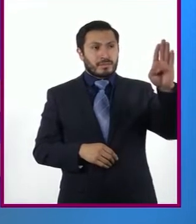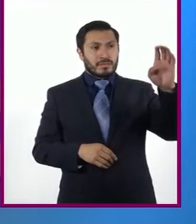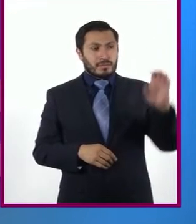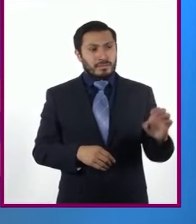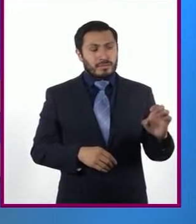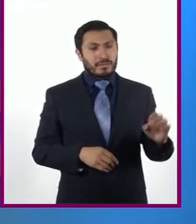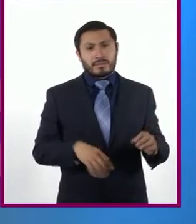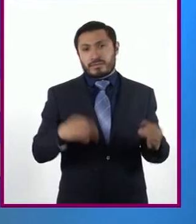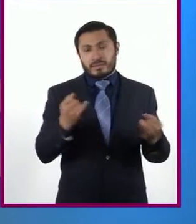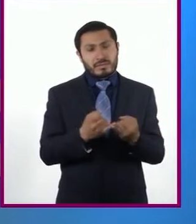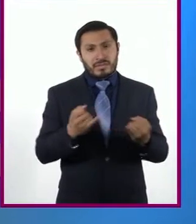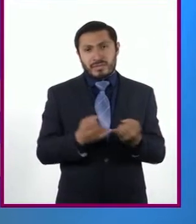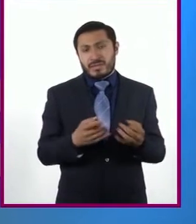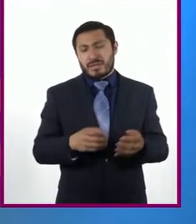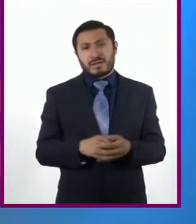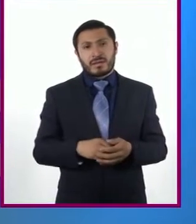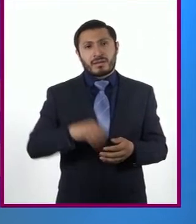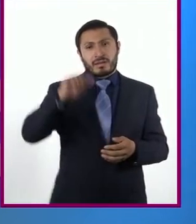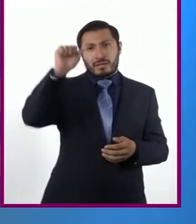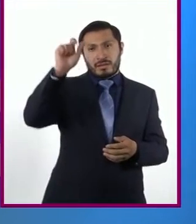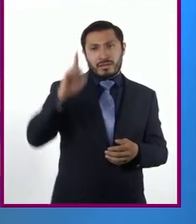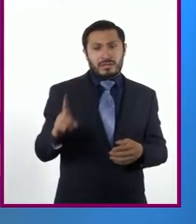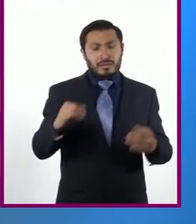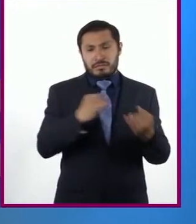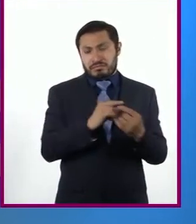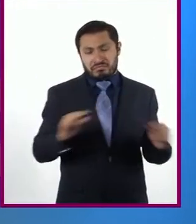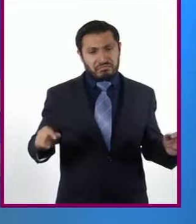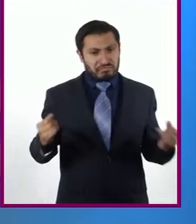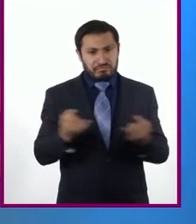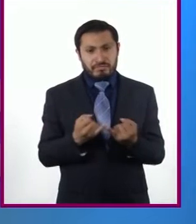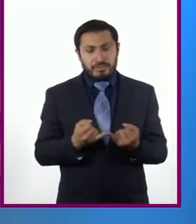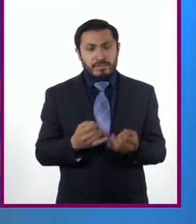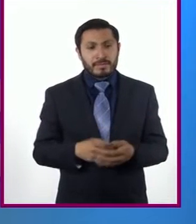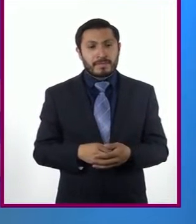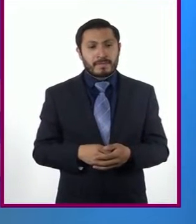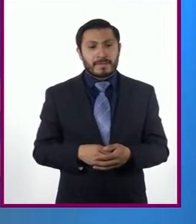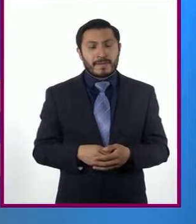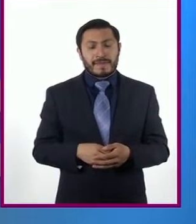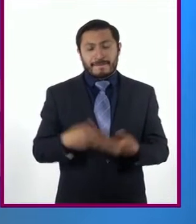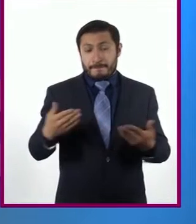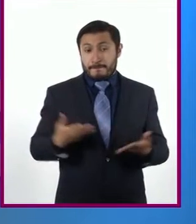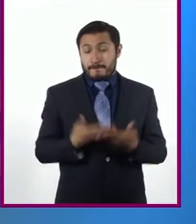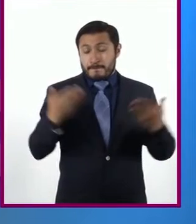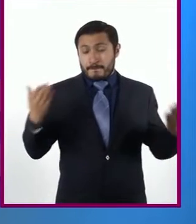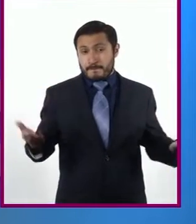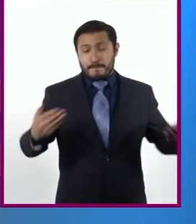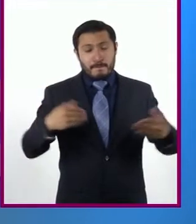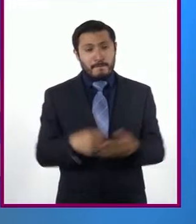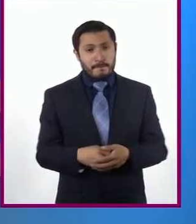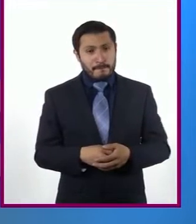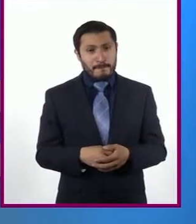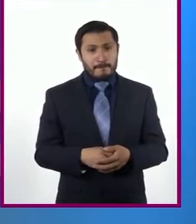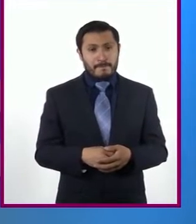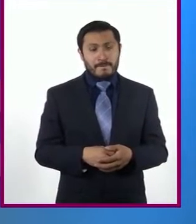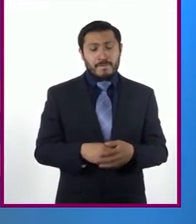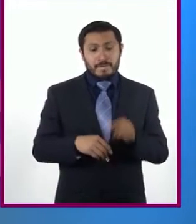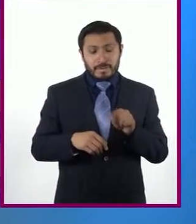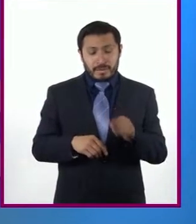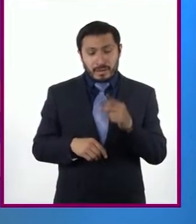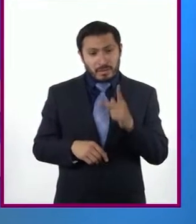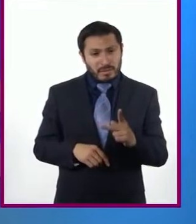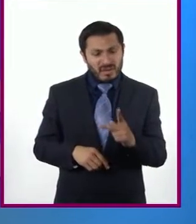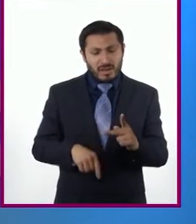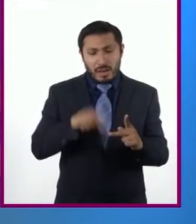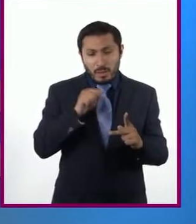es igual al segmento de recta AD. Prosigamos. La siguiente indicación es que el punto P es un